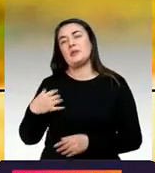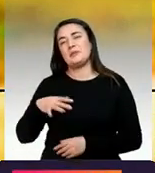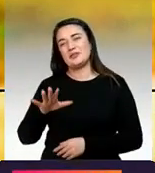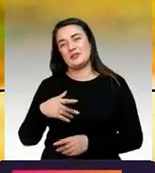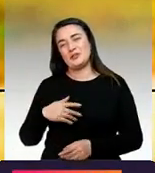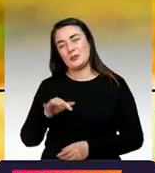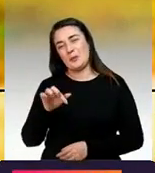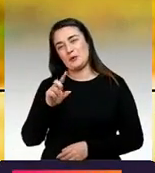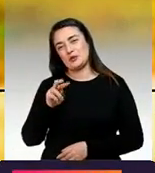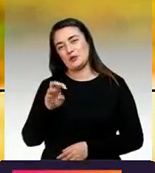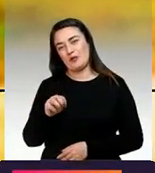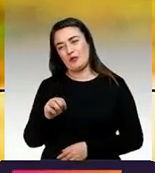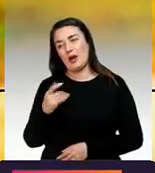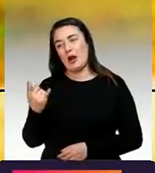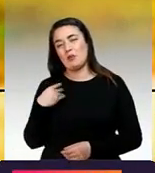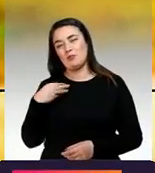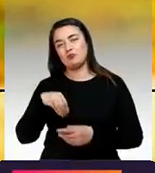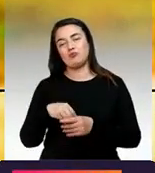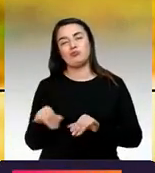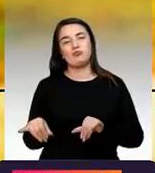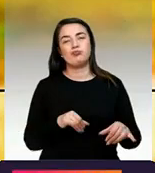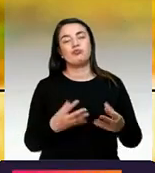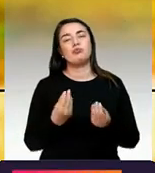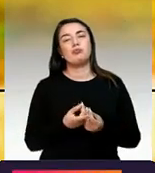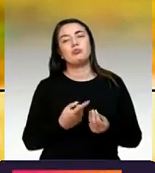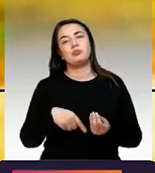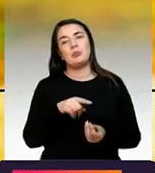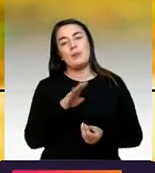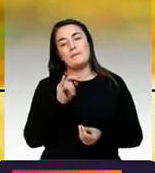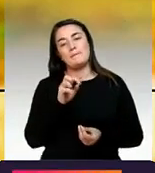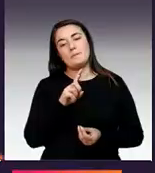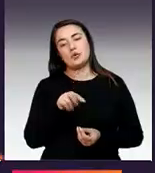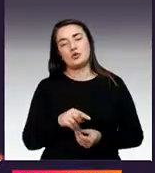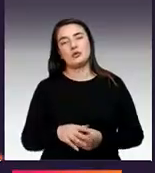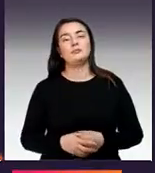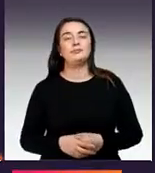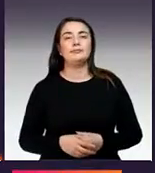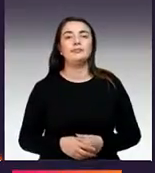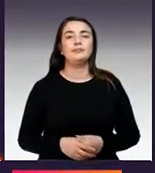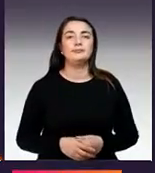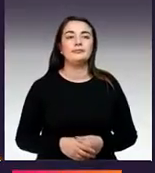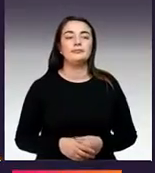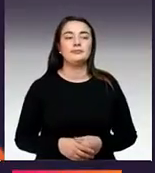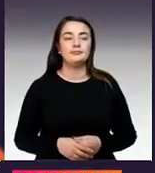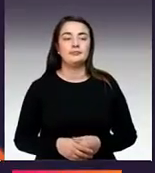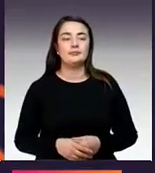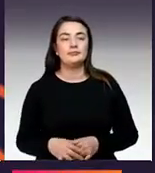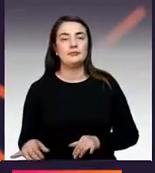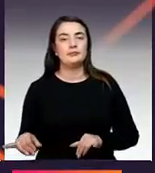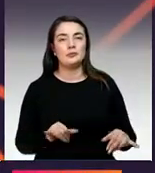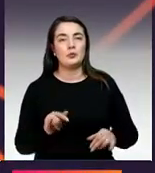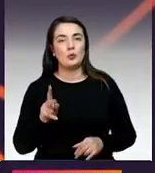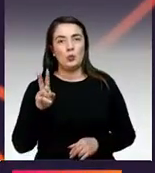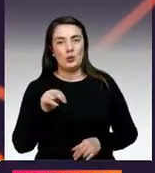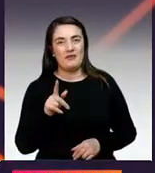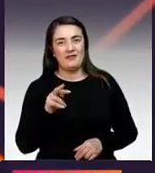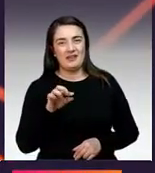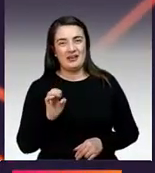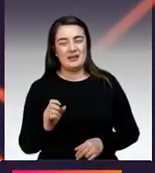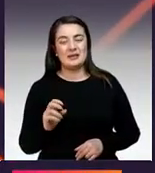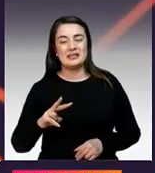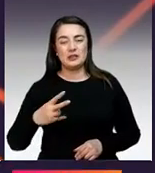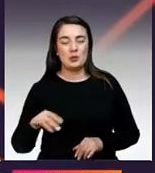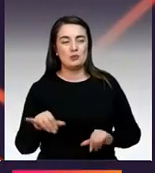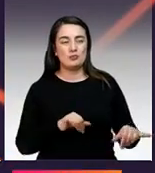representa en la ronda ibérica con el equipo burgos bh el ciclista con felipe osorio correrá su segunda vuelta